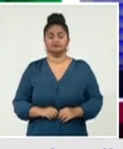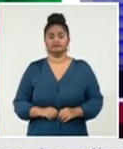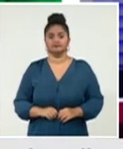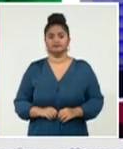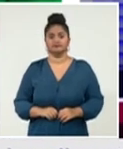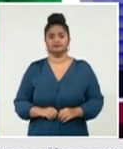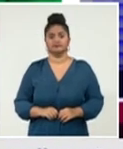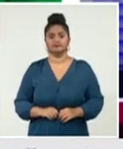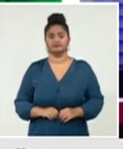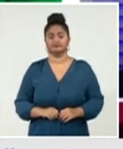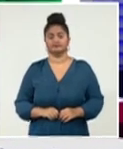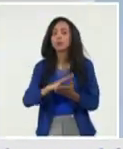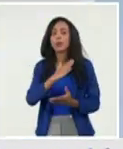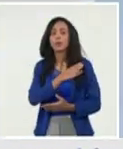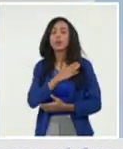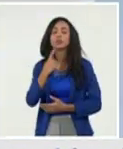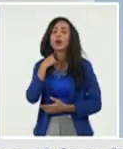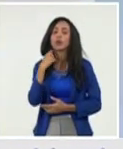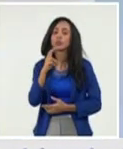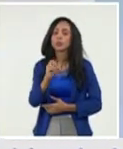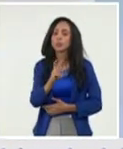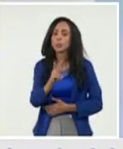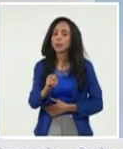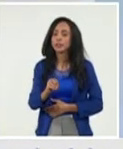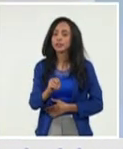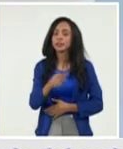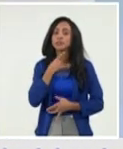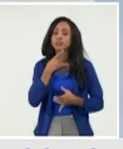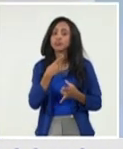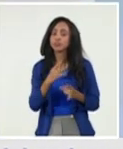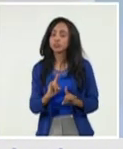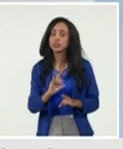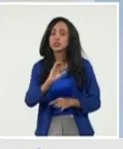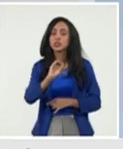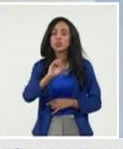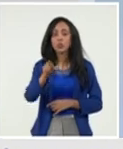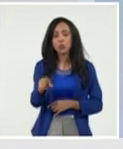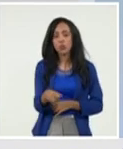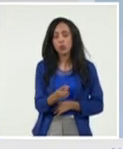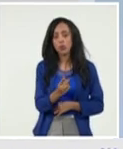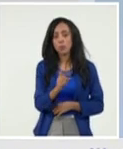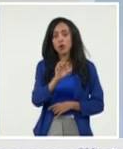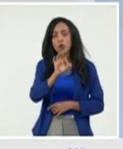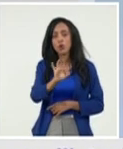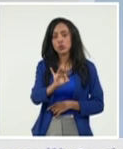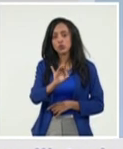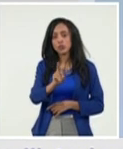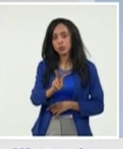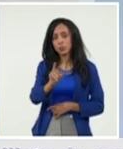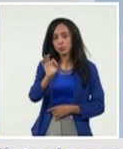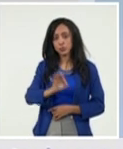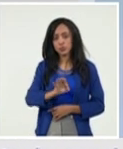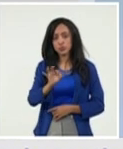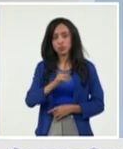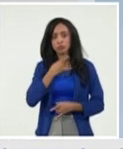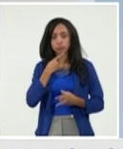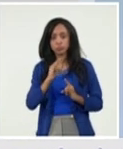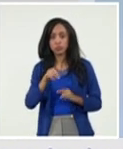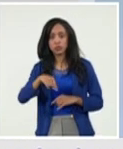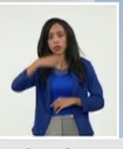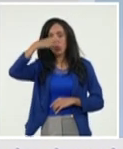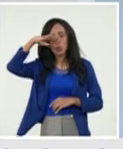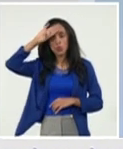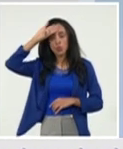del 2020 pues la letalidad se ha de 0,82 por ciento en cuba